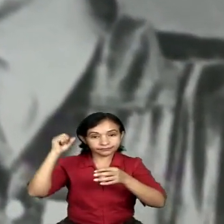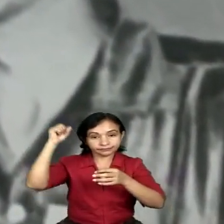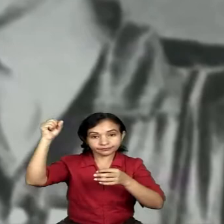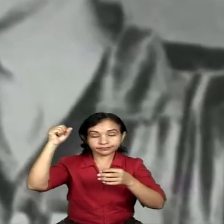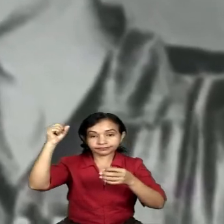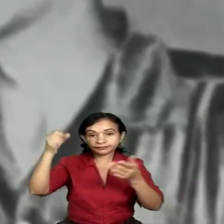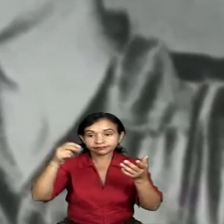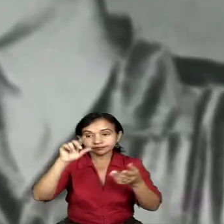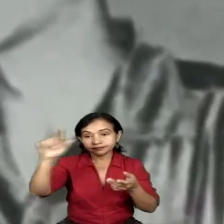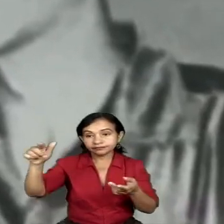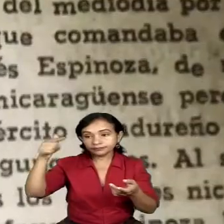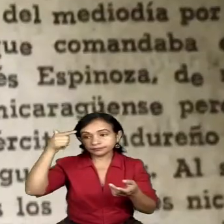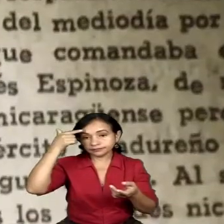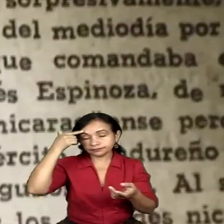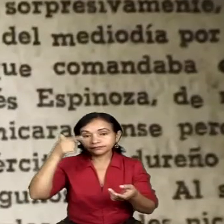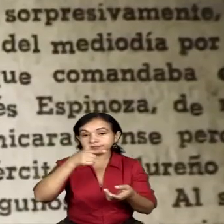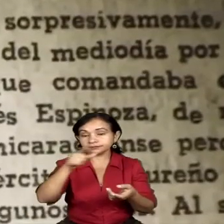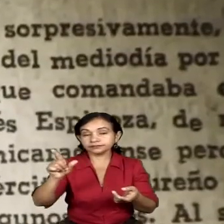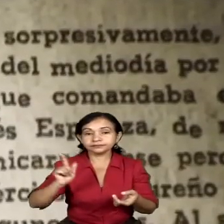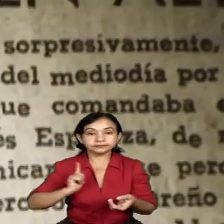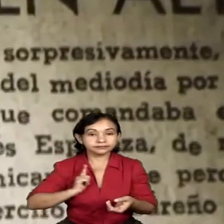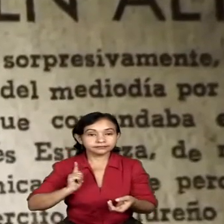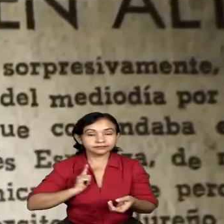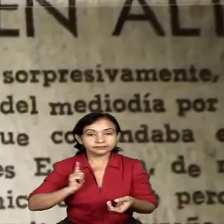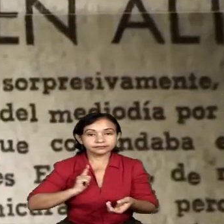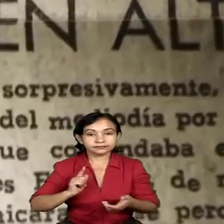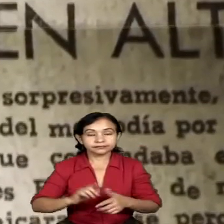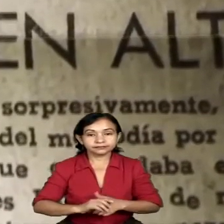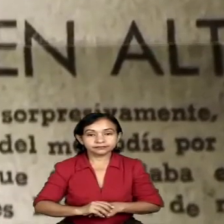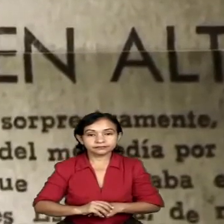a ese gobierno que tiene